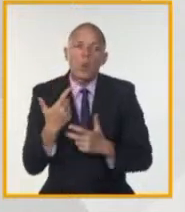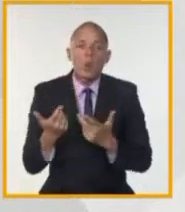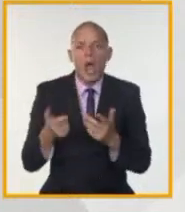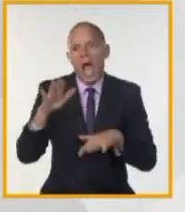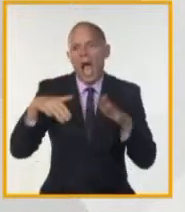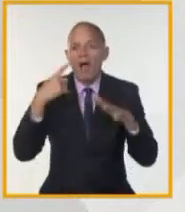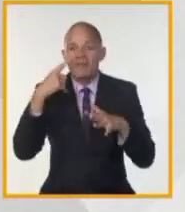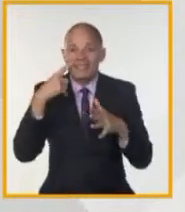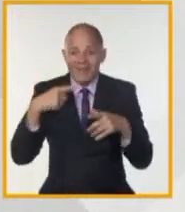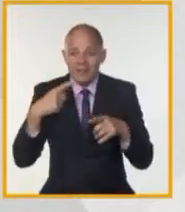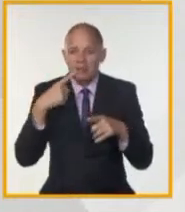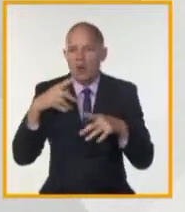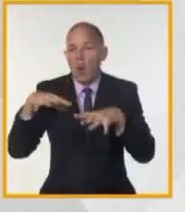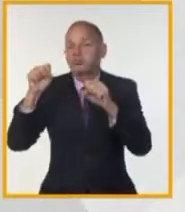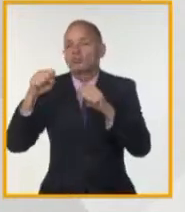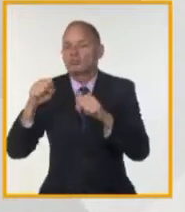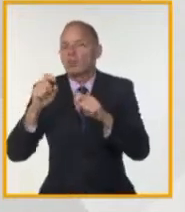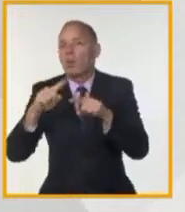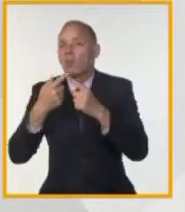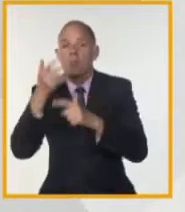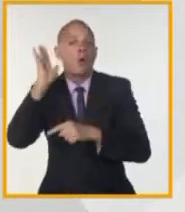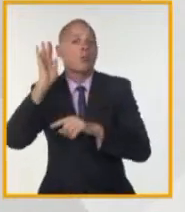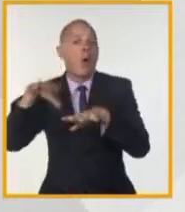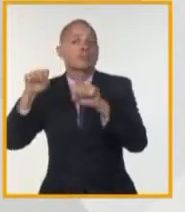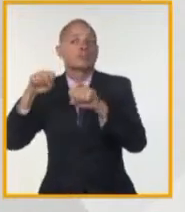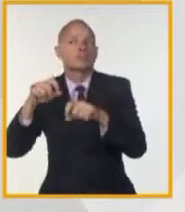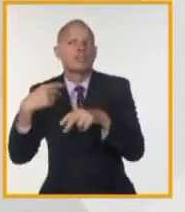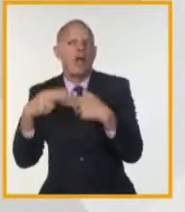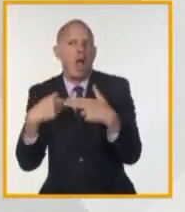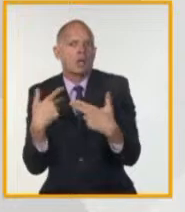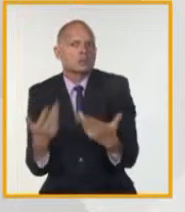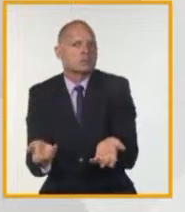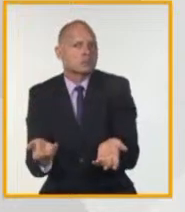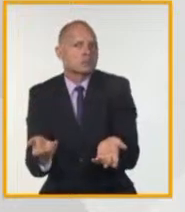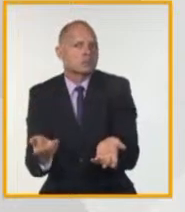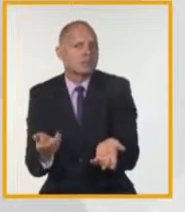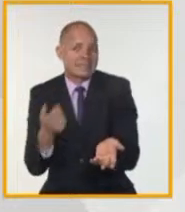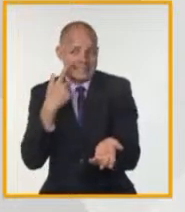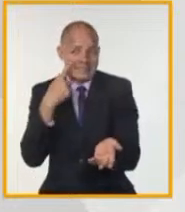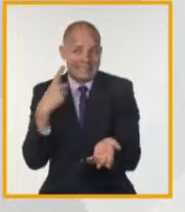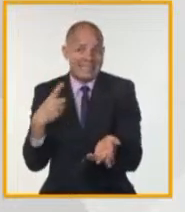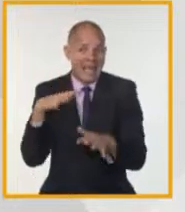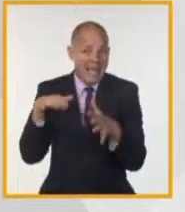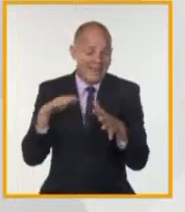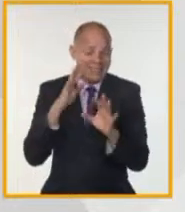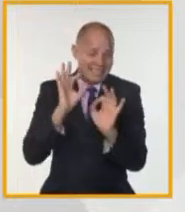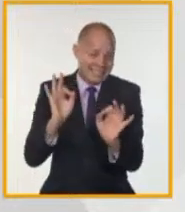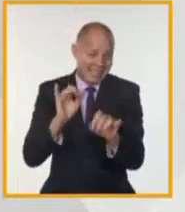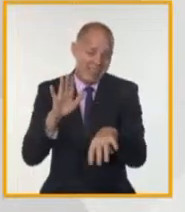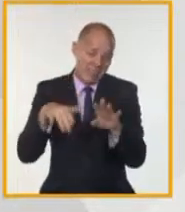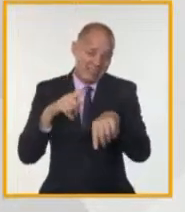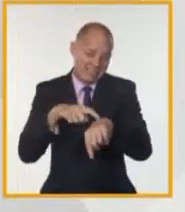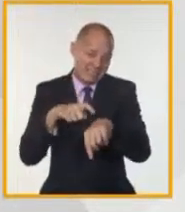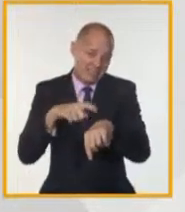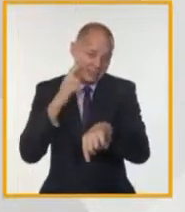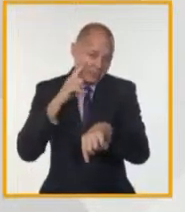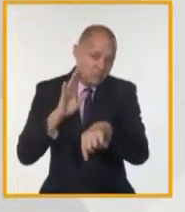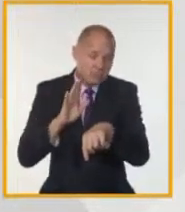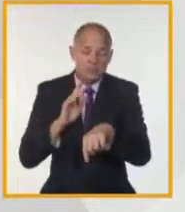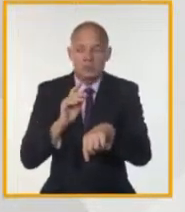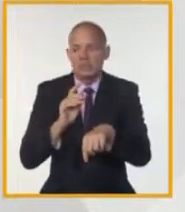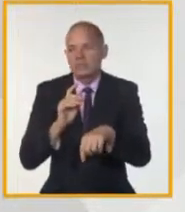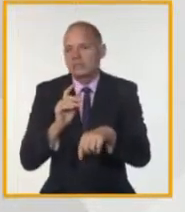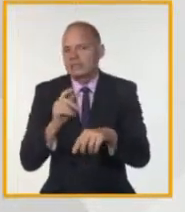no puedan trabajar, porque muchas veces coincide con el horario de trabajo de la agencia, sea una posibilidad, una